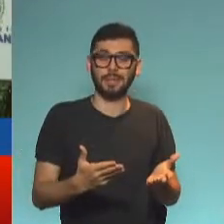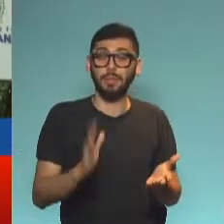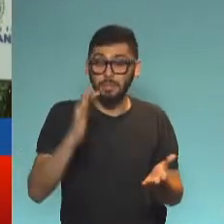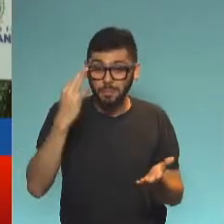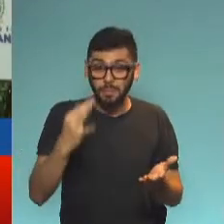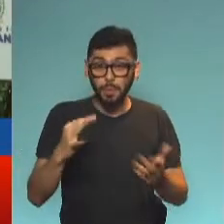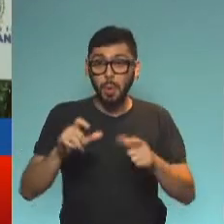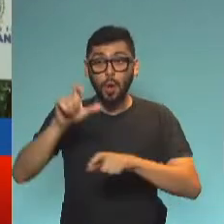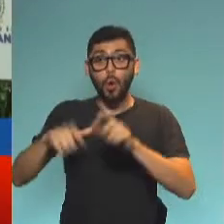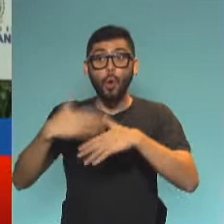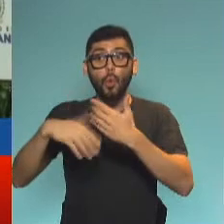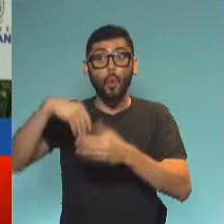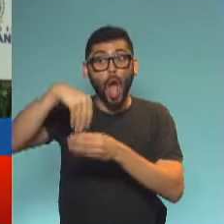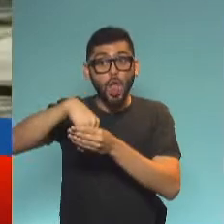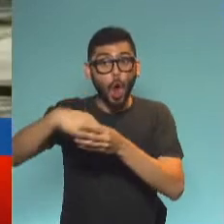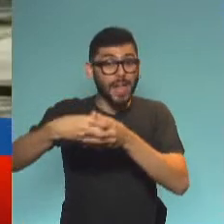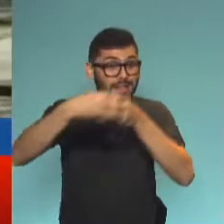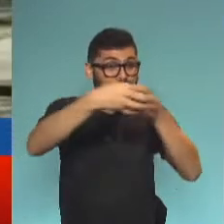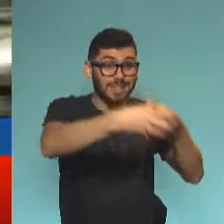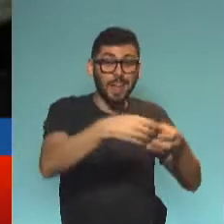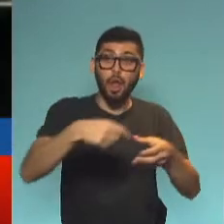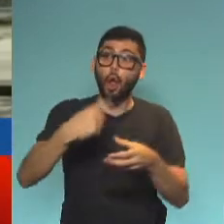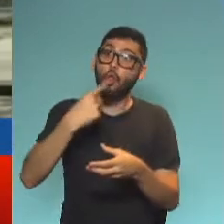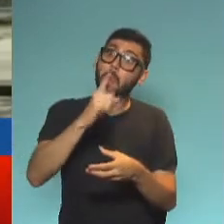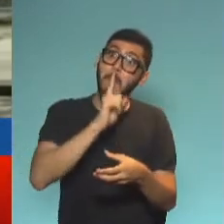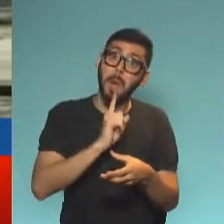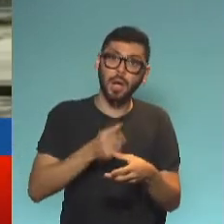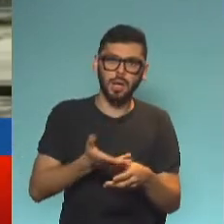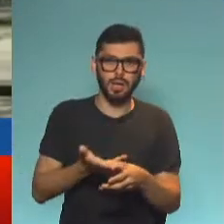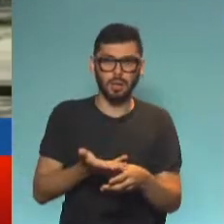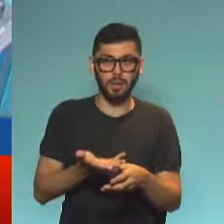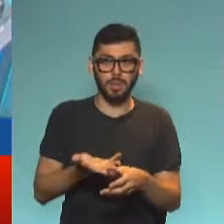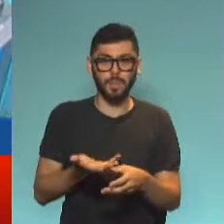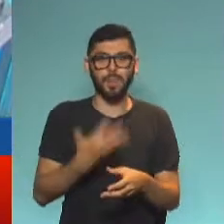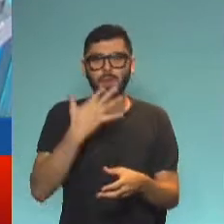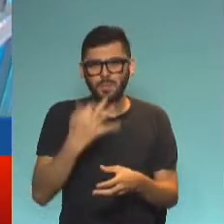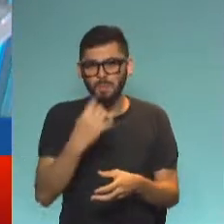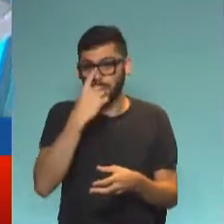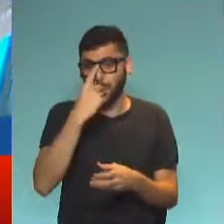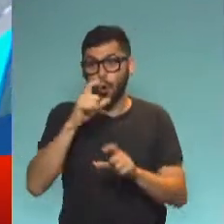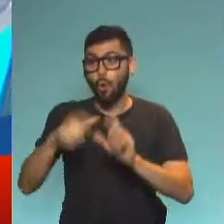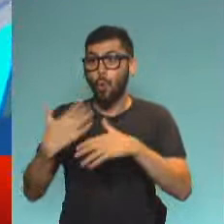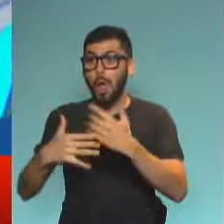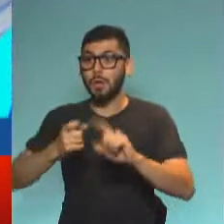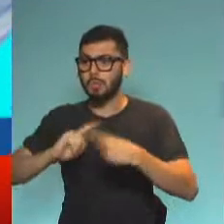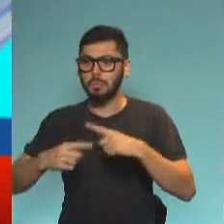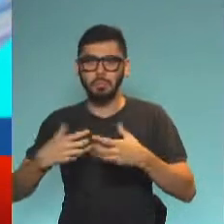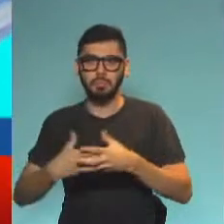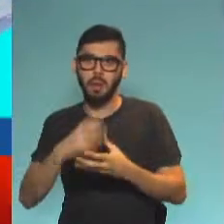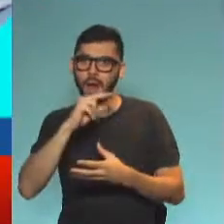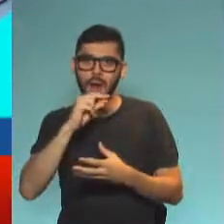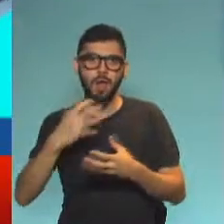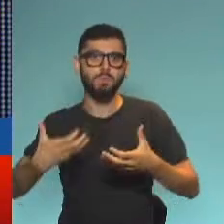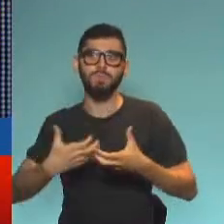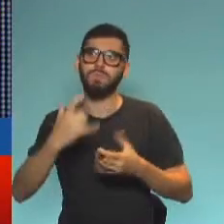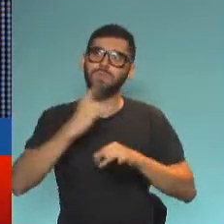de los protagonistas. Sin jugadores no hay Copa América. Claro, por Está supuesto. claro, ¿no? Es cierto que no se organizaron igual hasta ahora los futbolistas, no hubo una manifestación